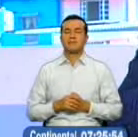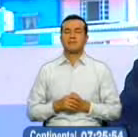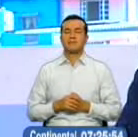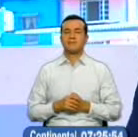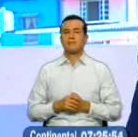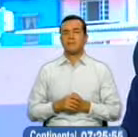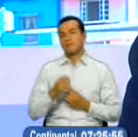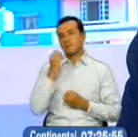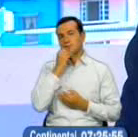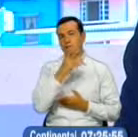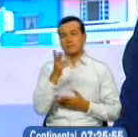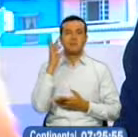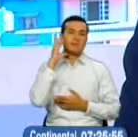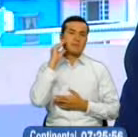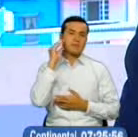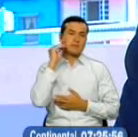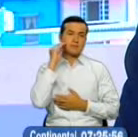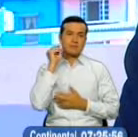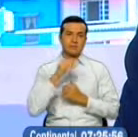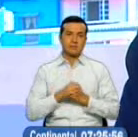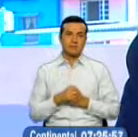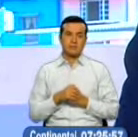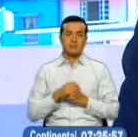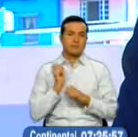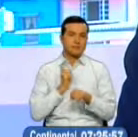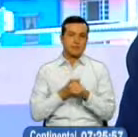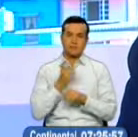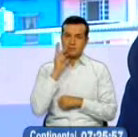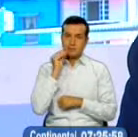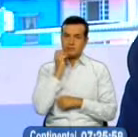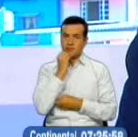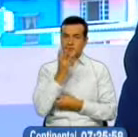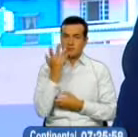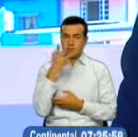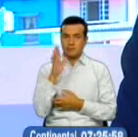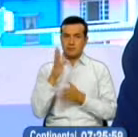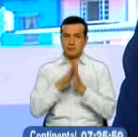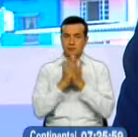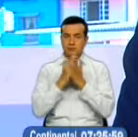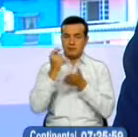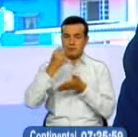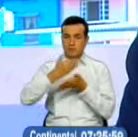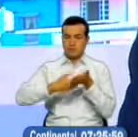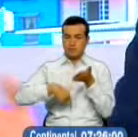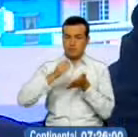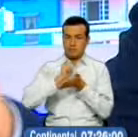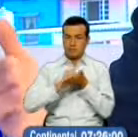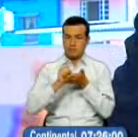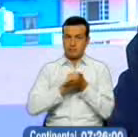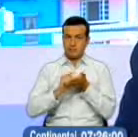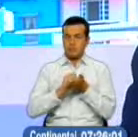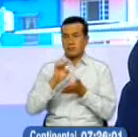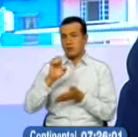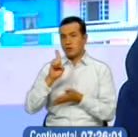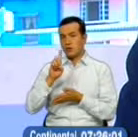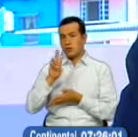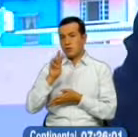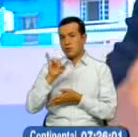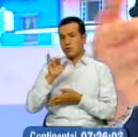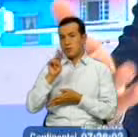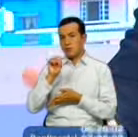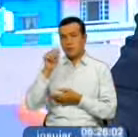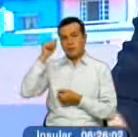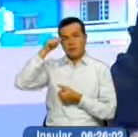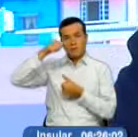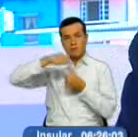Te cuento una anécdota muy, muy concreta. Yo acabo de escribir un libro sobre, con Edwin Hidalgo, sobre, se llama